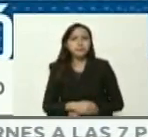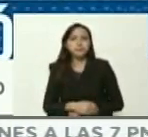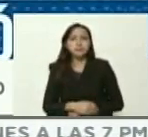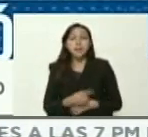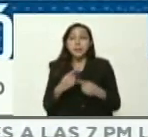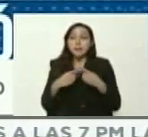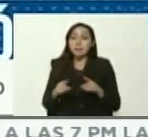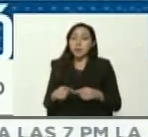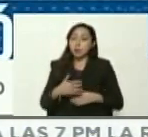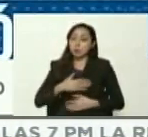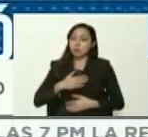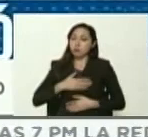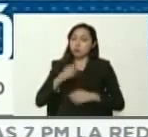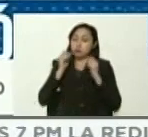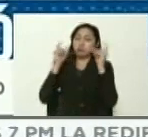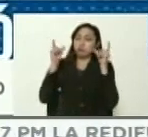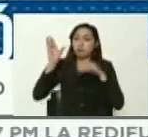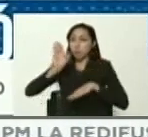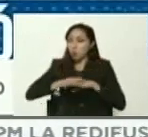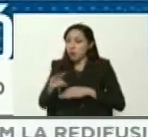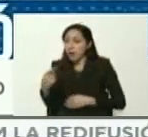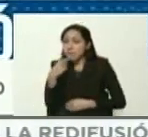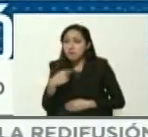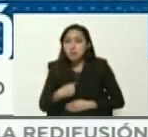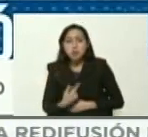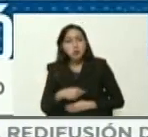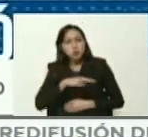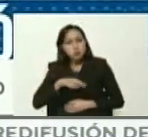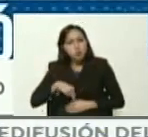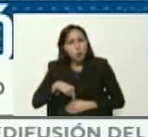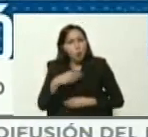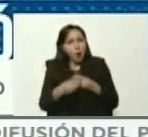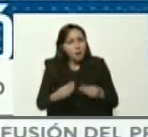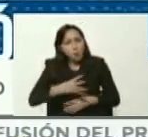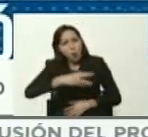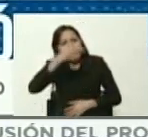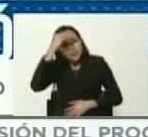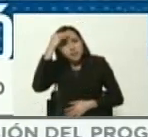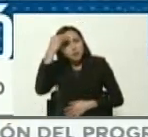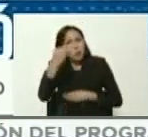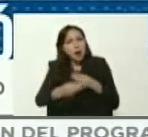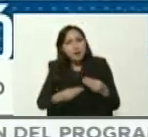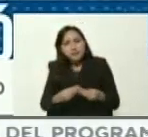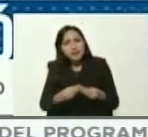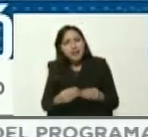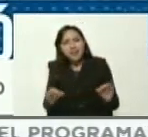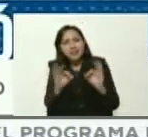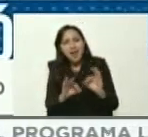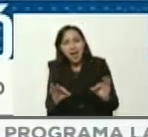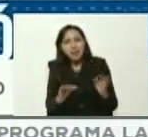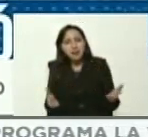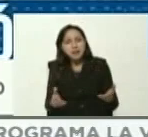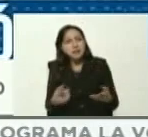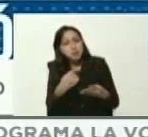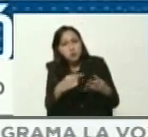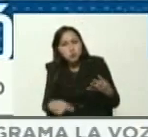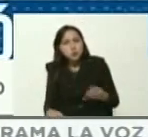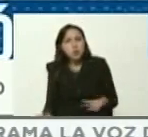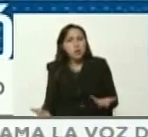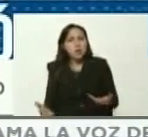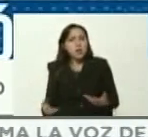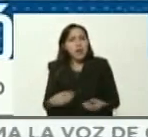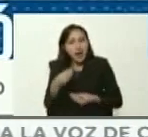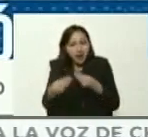pero me dejó loco cuando dijo, y hemos aprendido a hacer algo con nada. Así nos ha